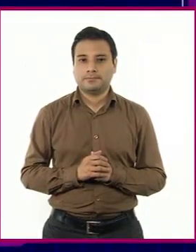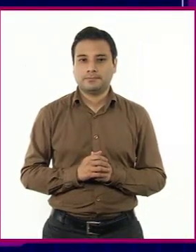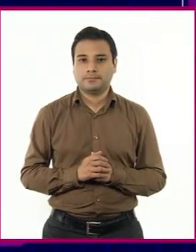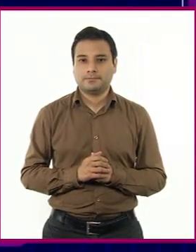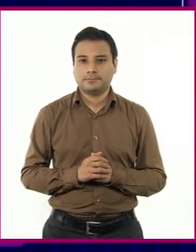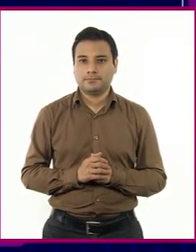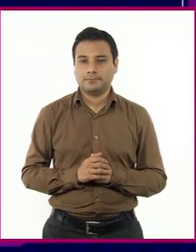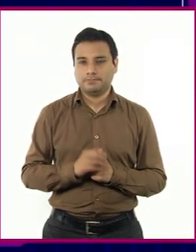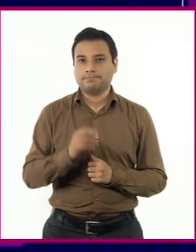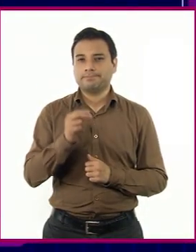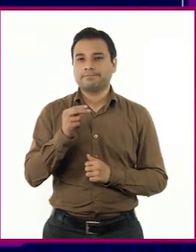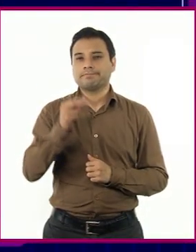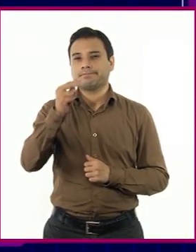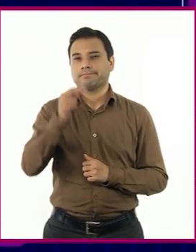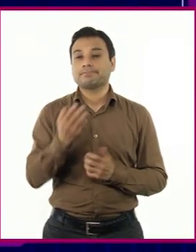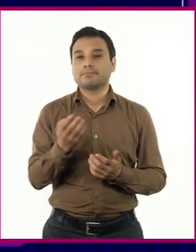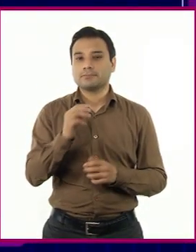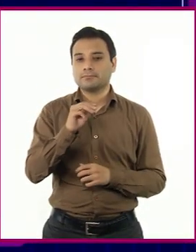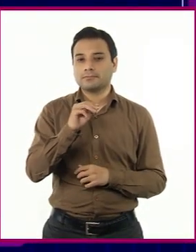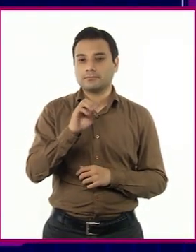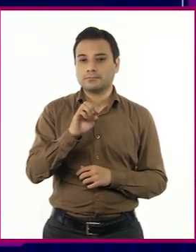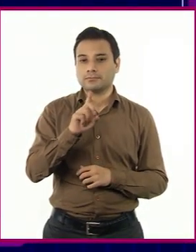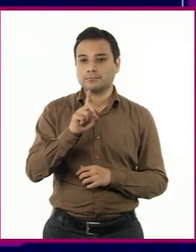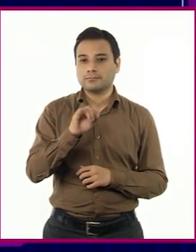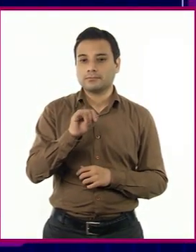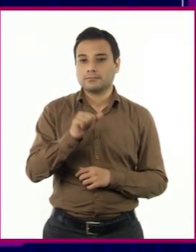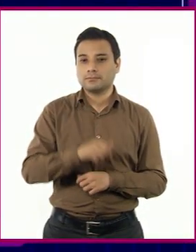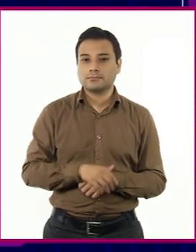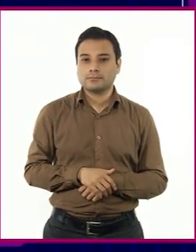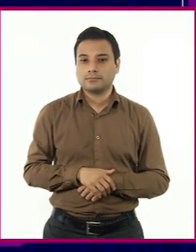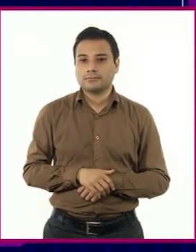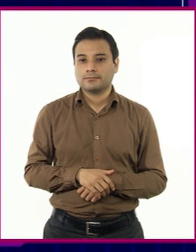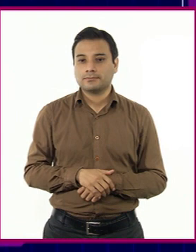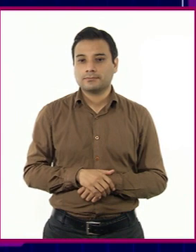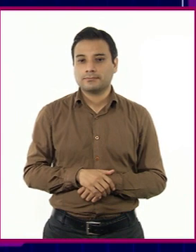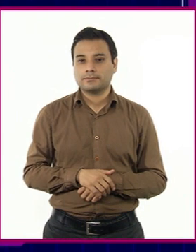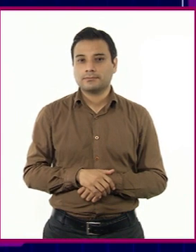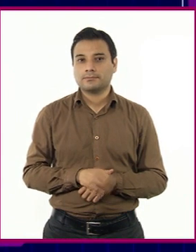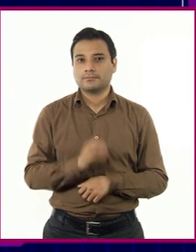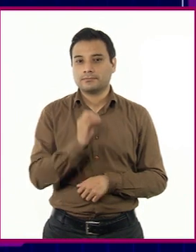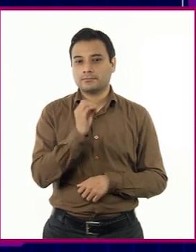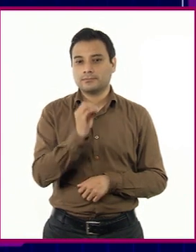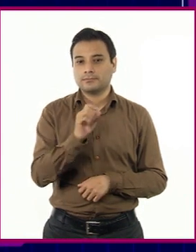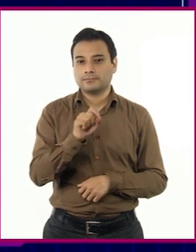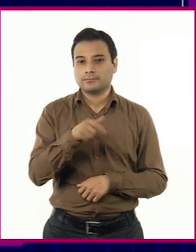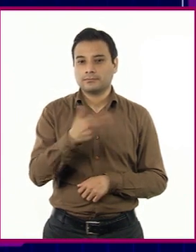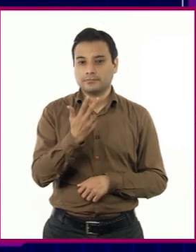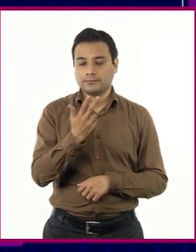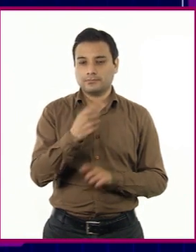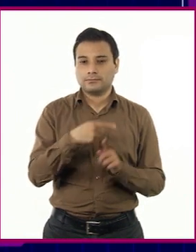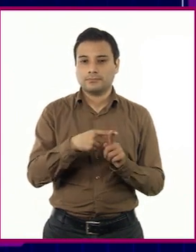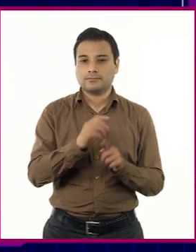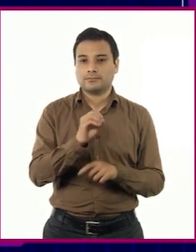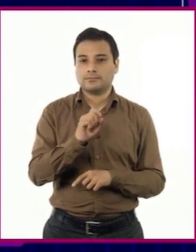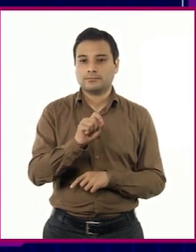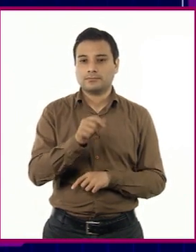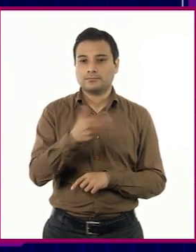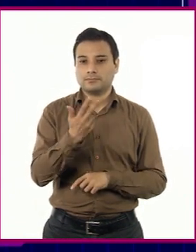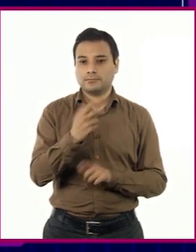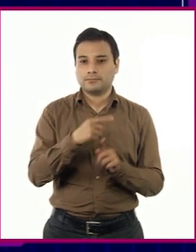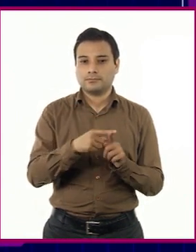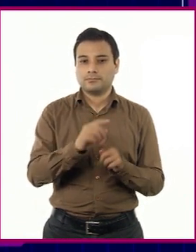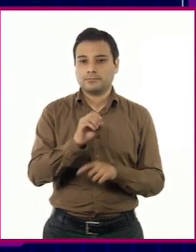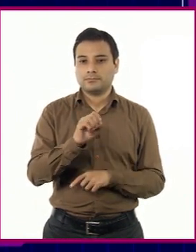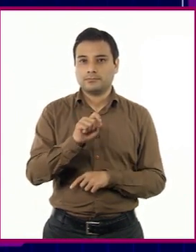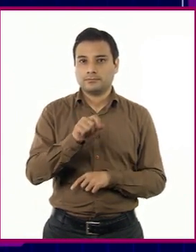la región norte, la media es igual a la suma de 0.13 millones más 0.13 millones más 0.13 millones